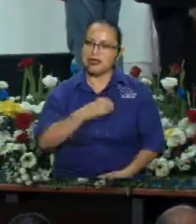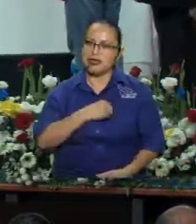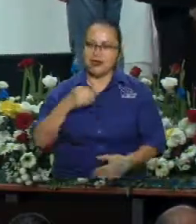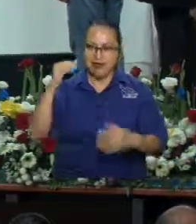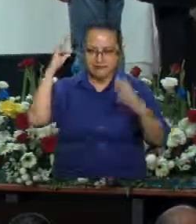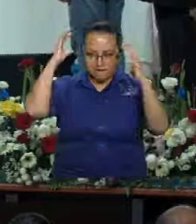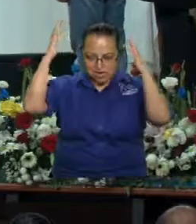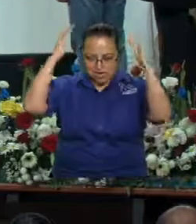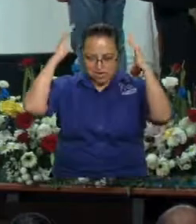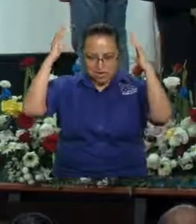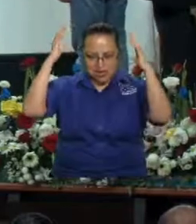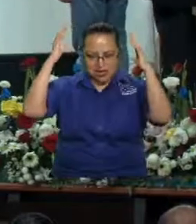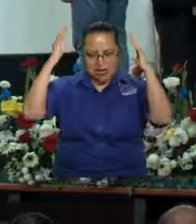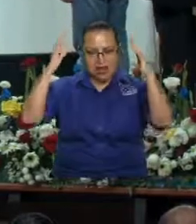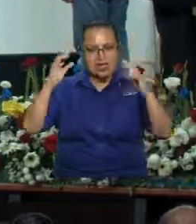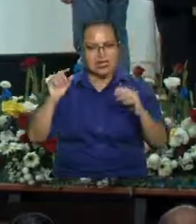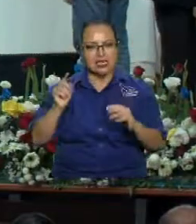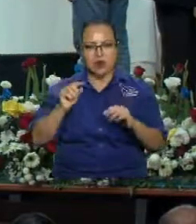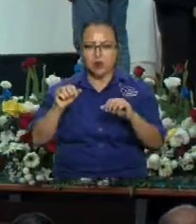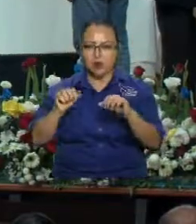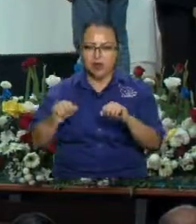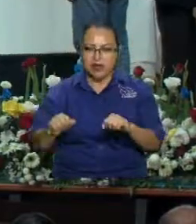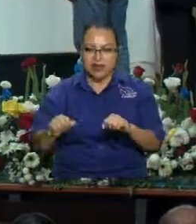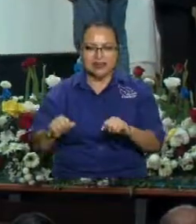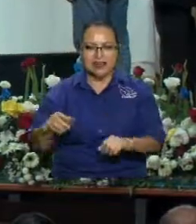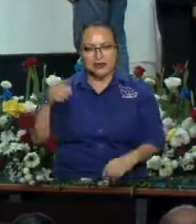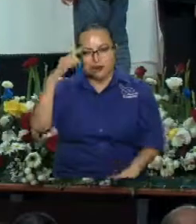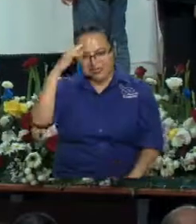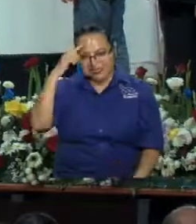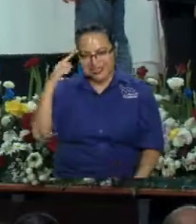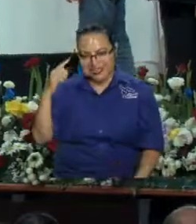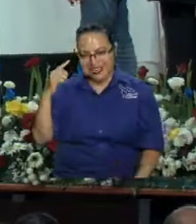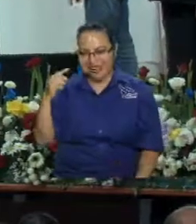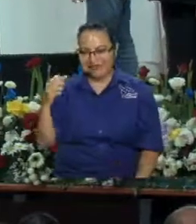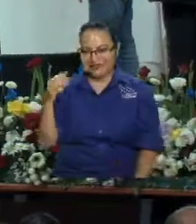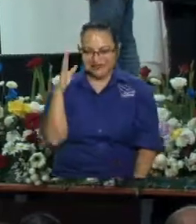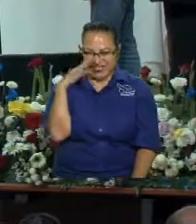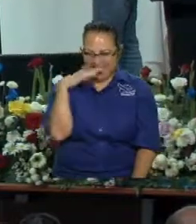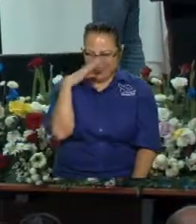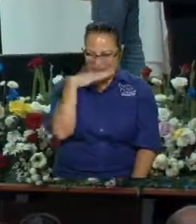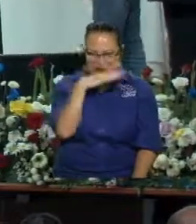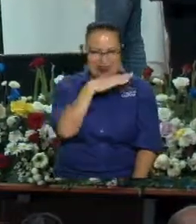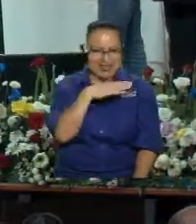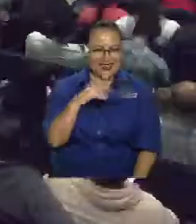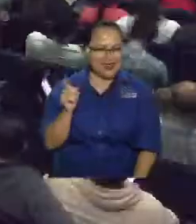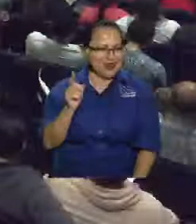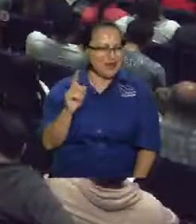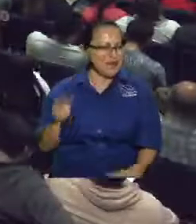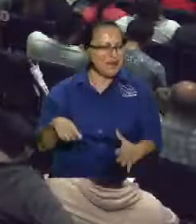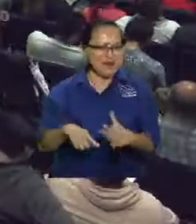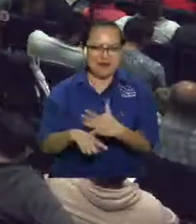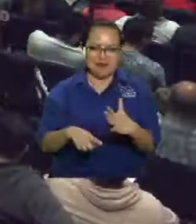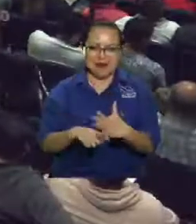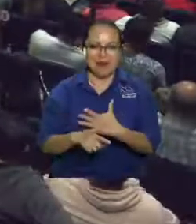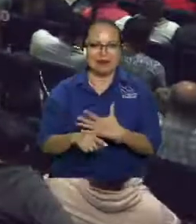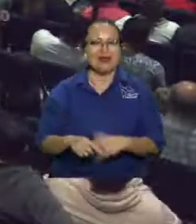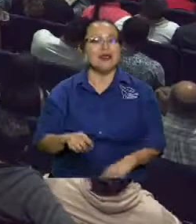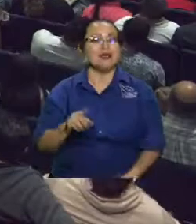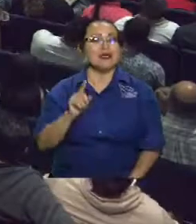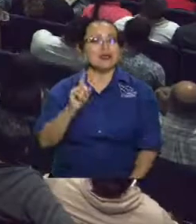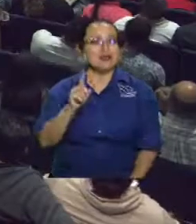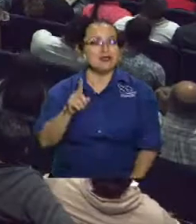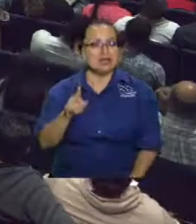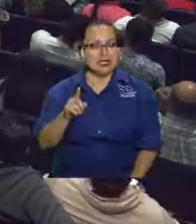¿Se quiere bañar y no puede? Pues un par de días que apeste, no hay problema. No,